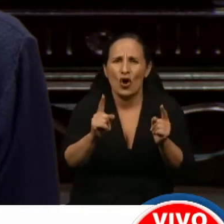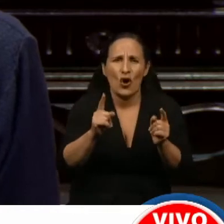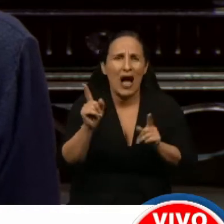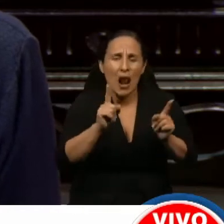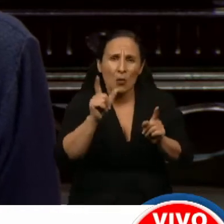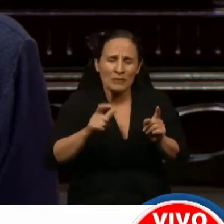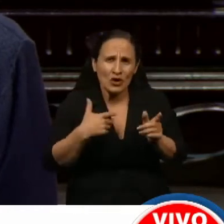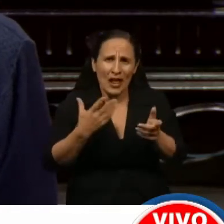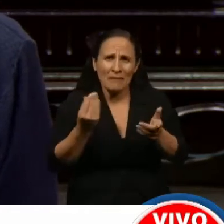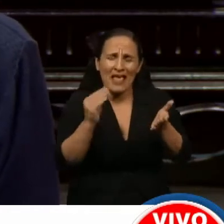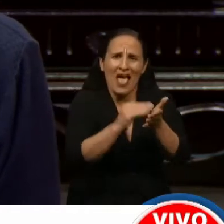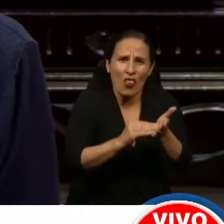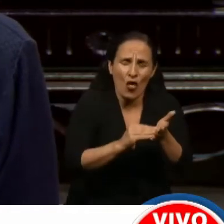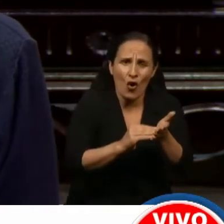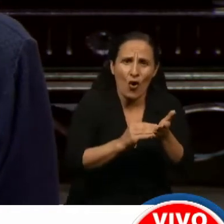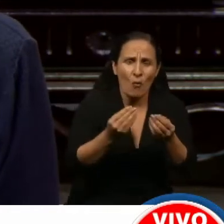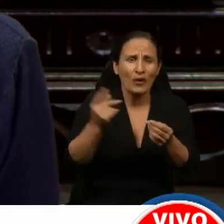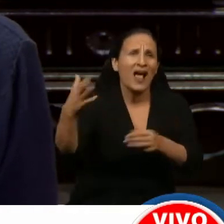anotarse,